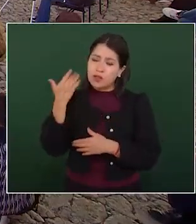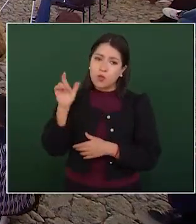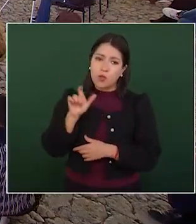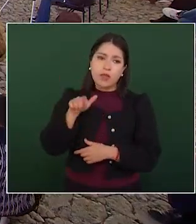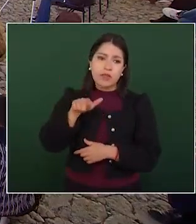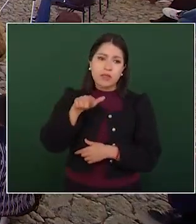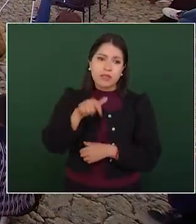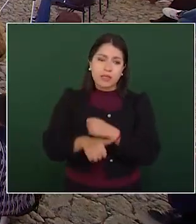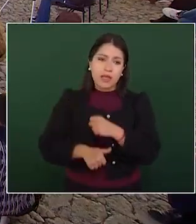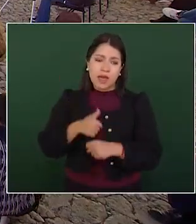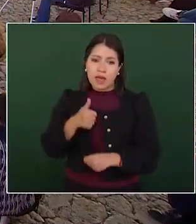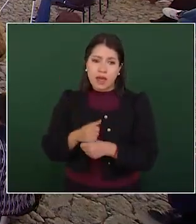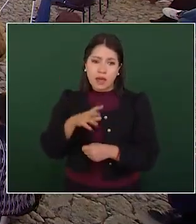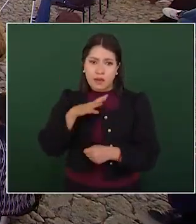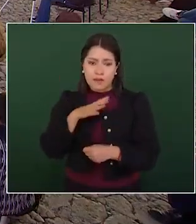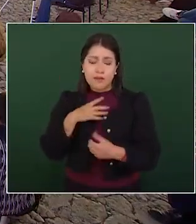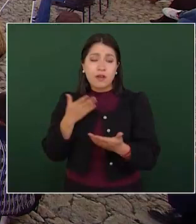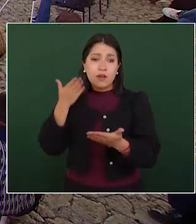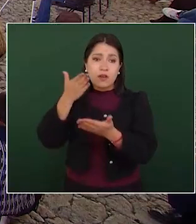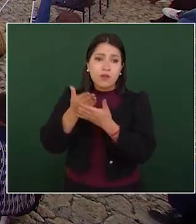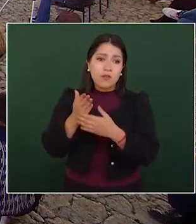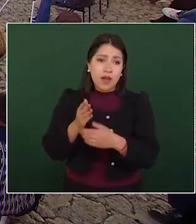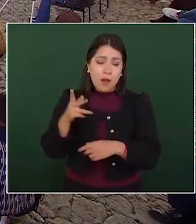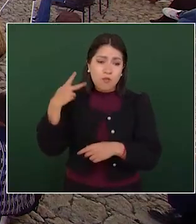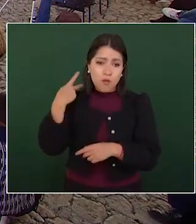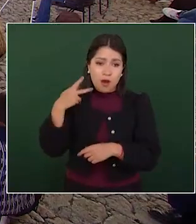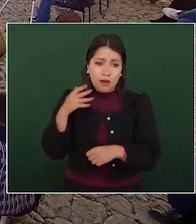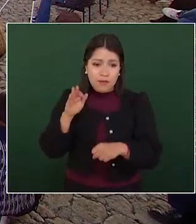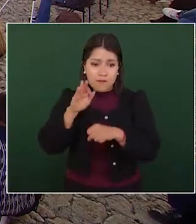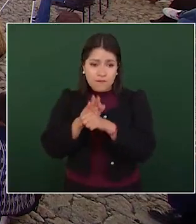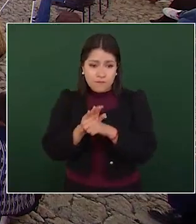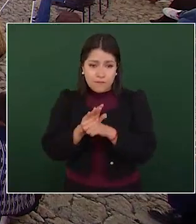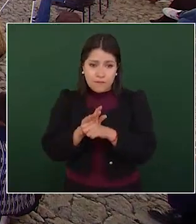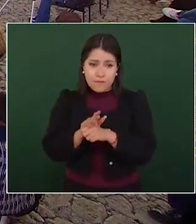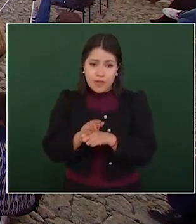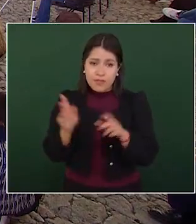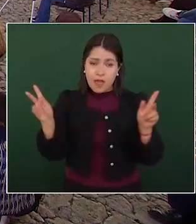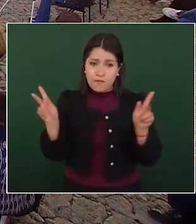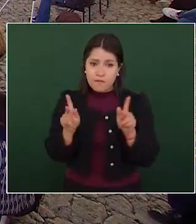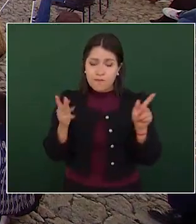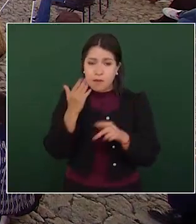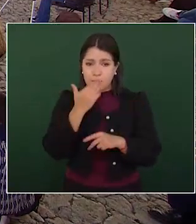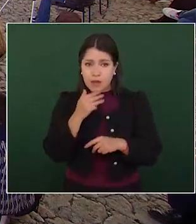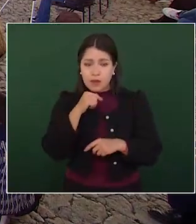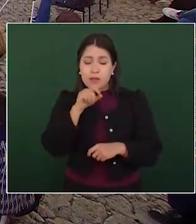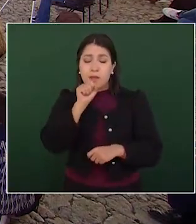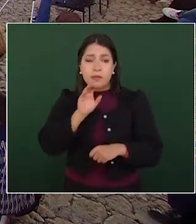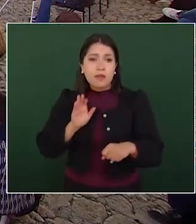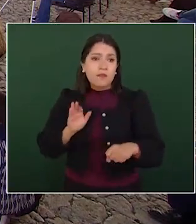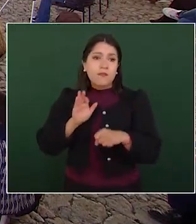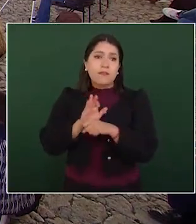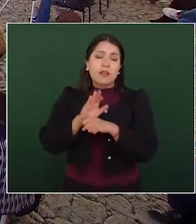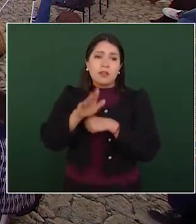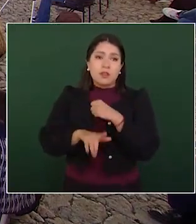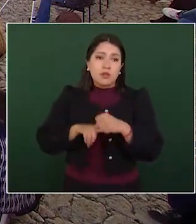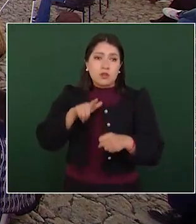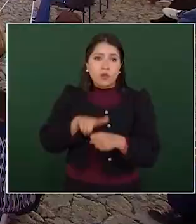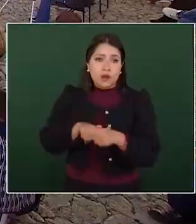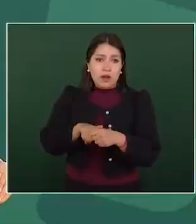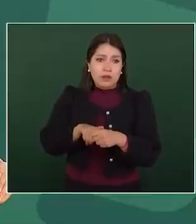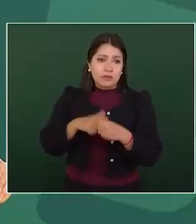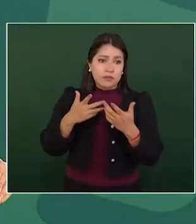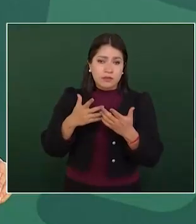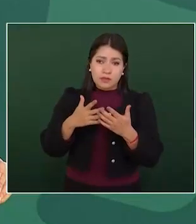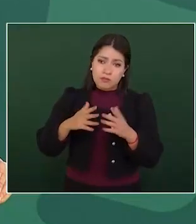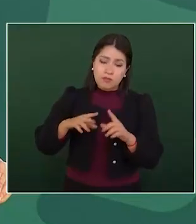abejas meliponas a la Sierra de Puebla y terminó protegiendo los recursos naturales de todos los mexicanos.